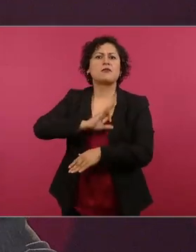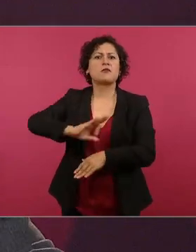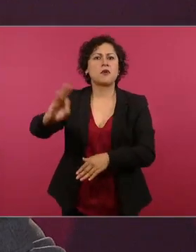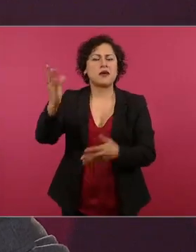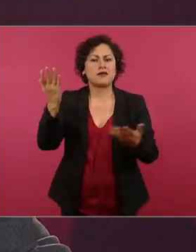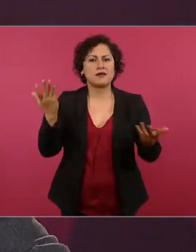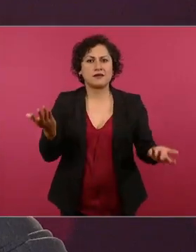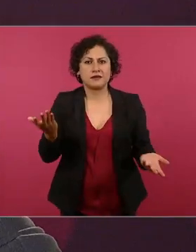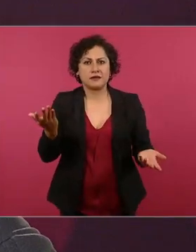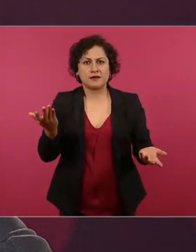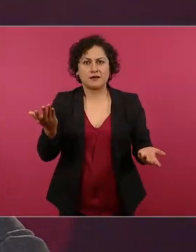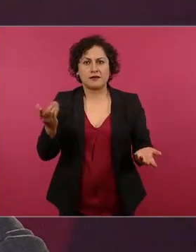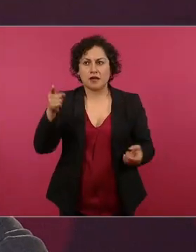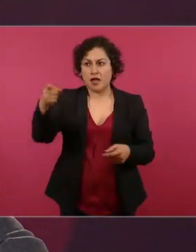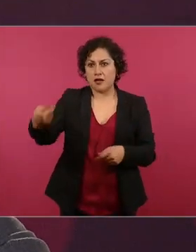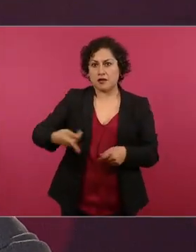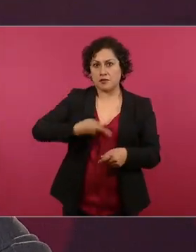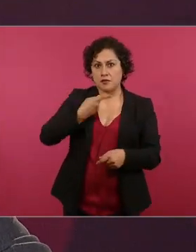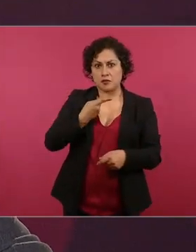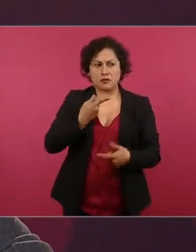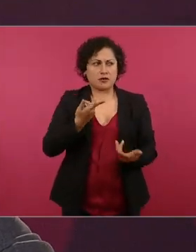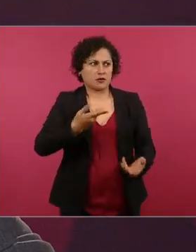¿Y no le parece mucho? No,